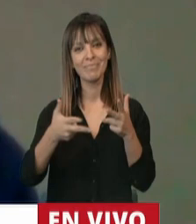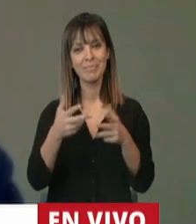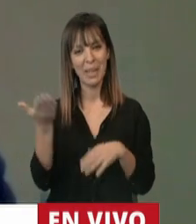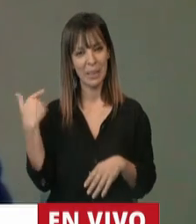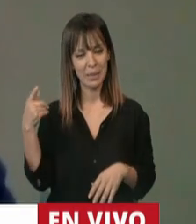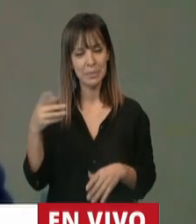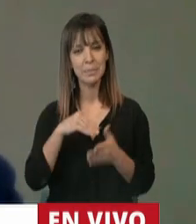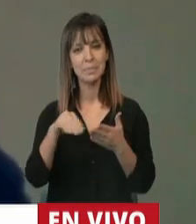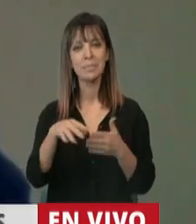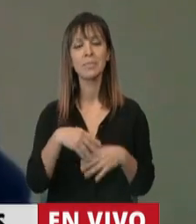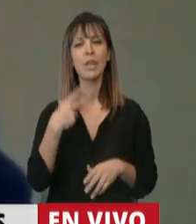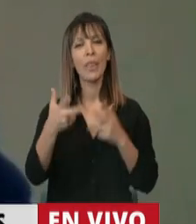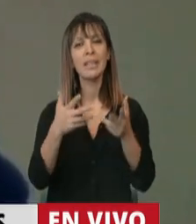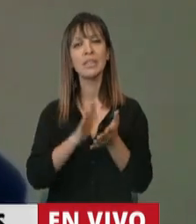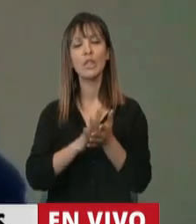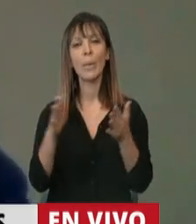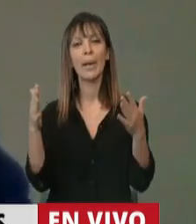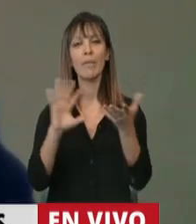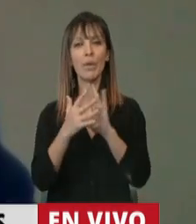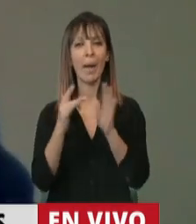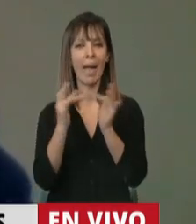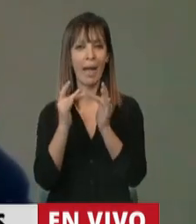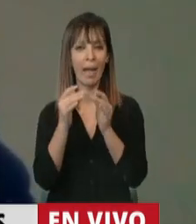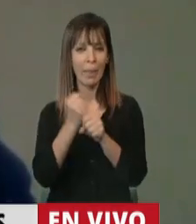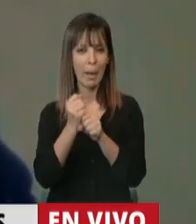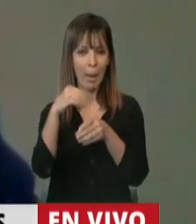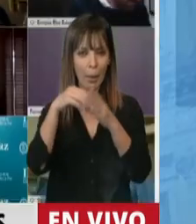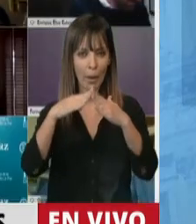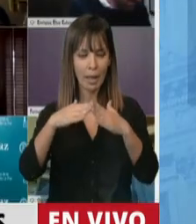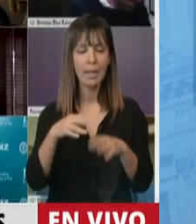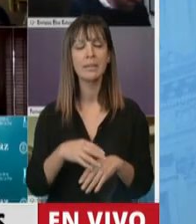la palabra, decía que el teletrabajo llegó para quedarse.